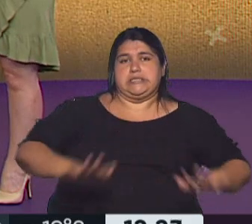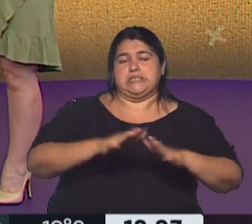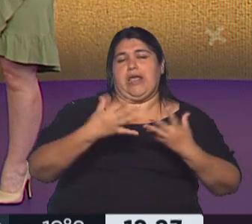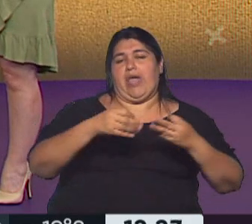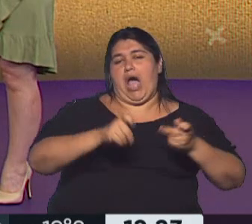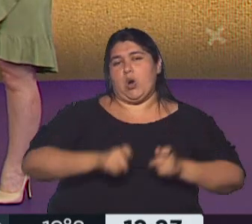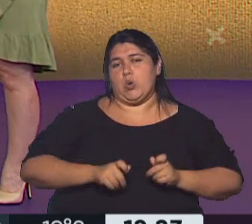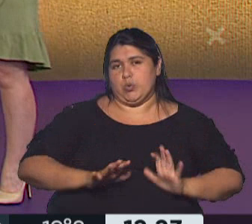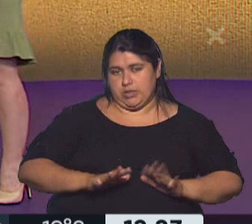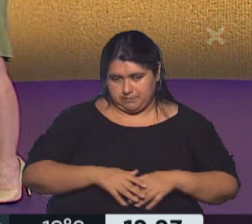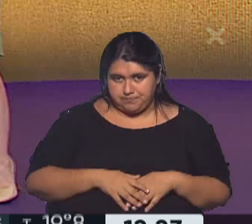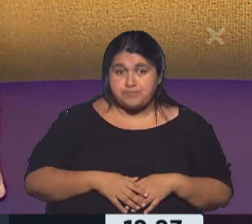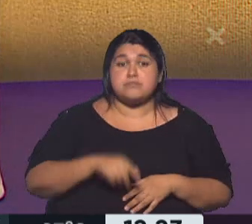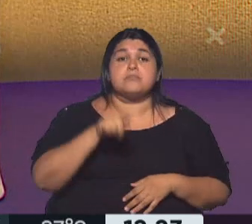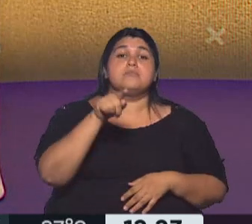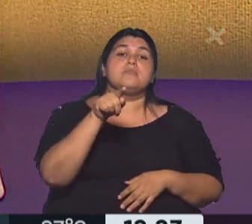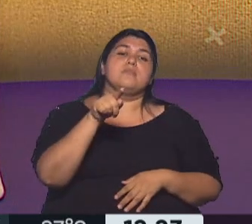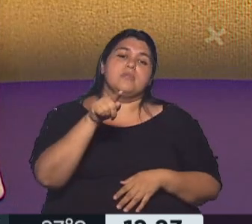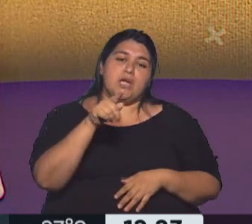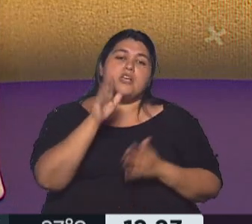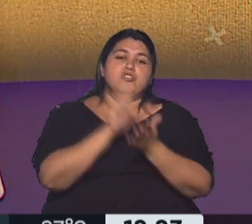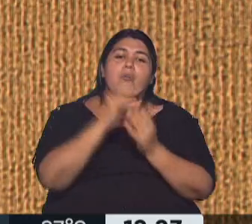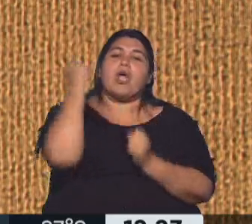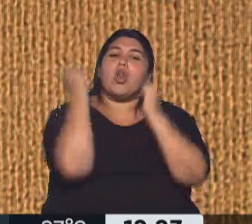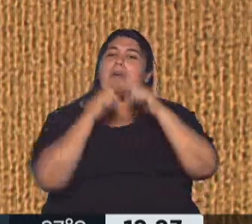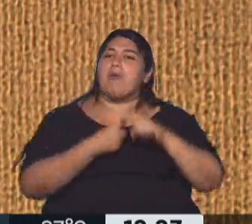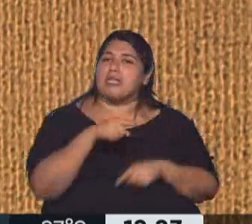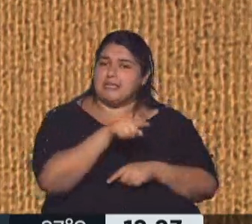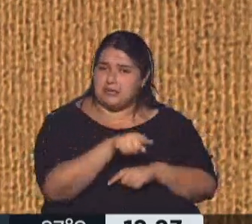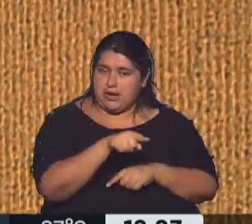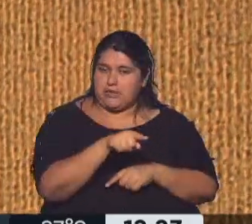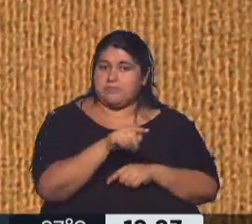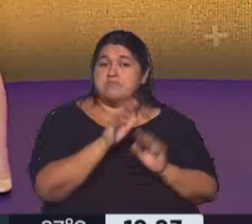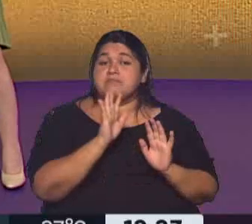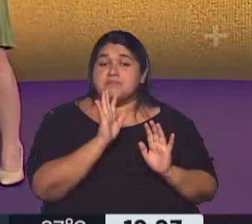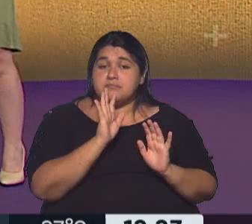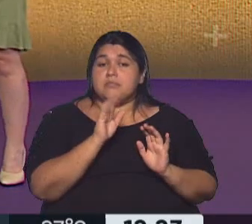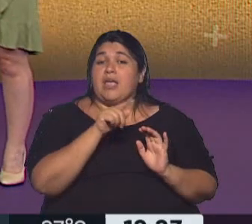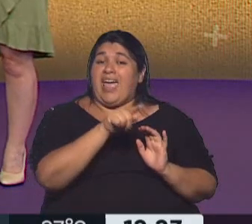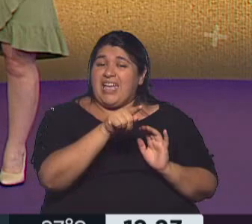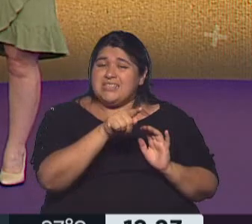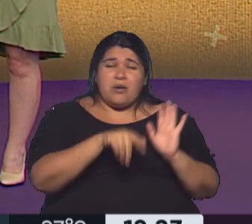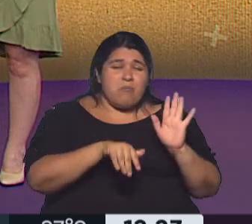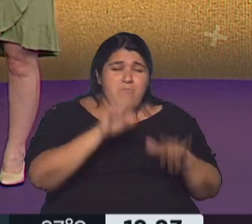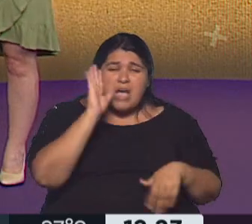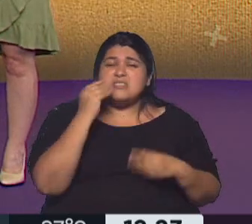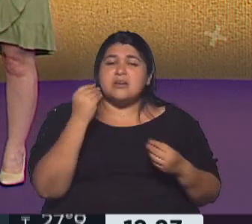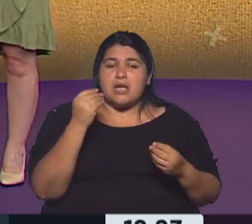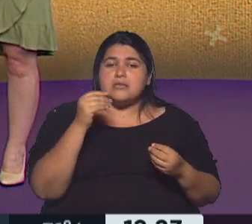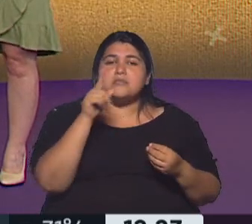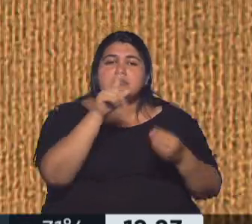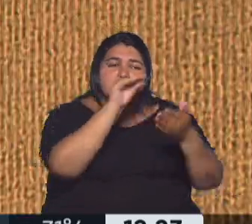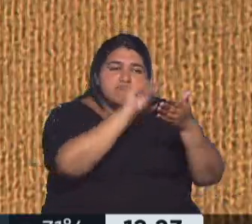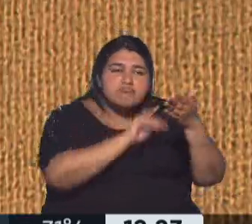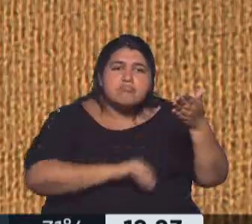país, incluidas las consideraciones de economía política, para hacer un cuadro. Es esencial que incorporen supuestos